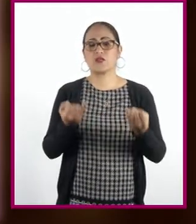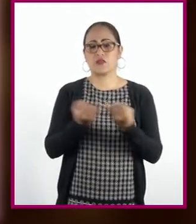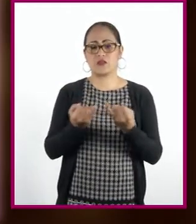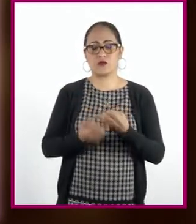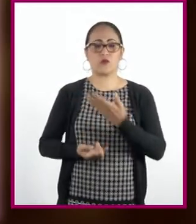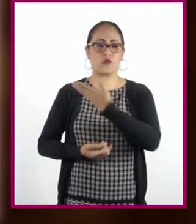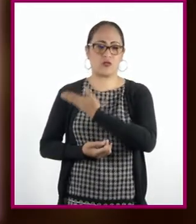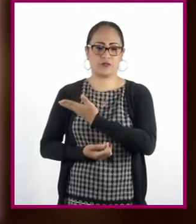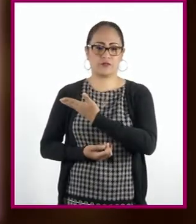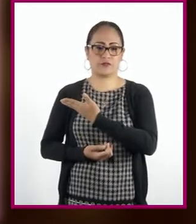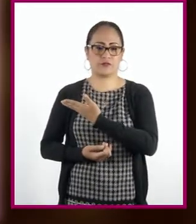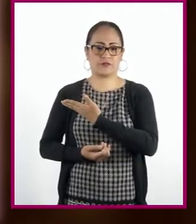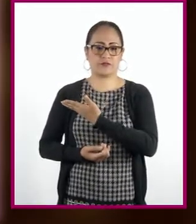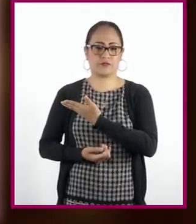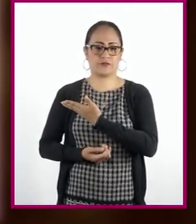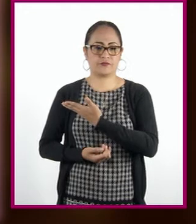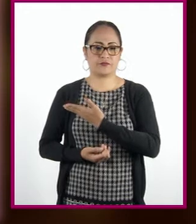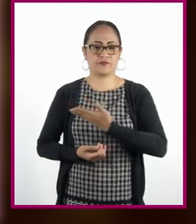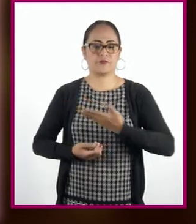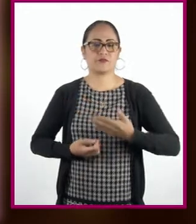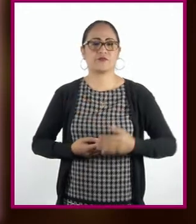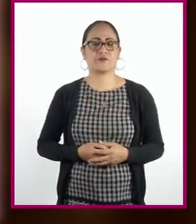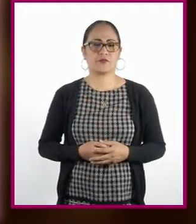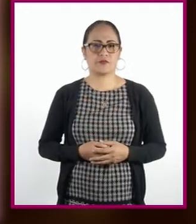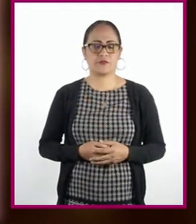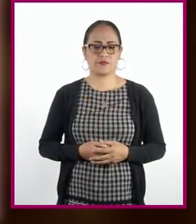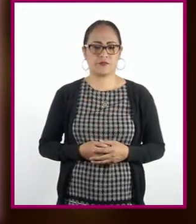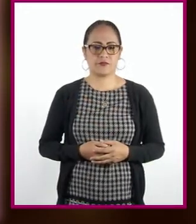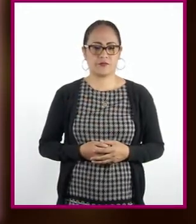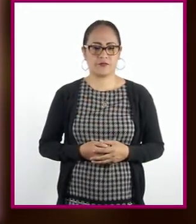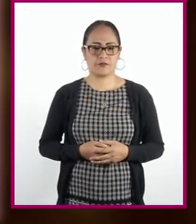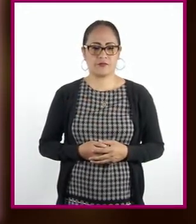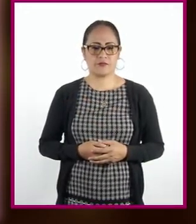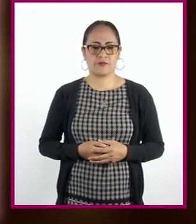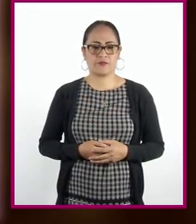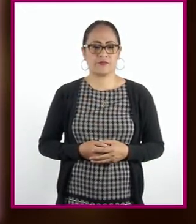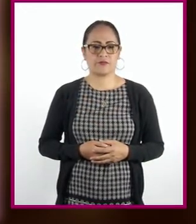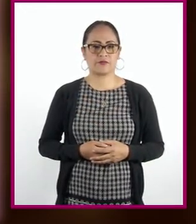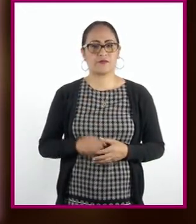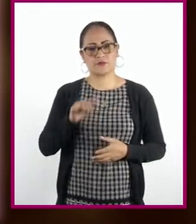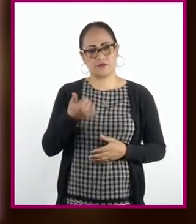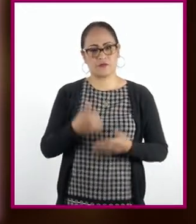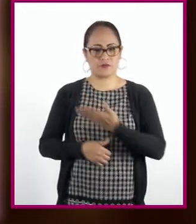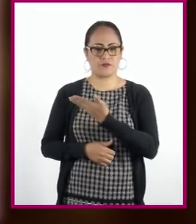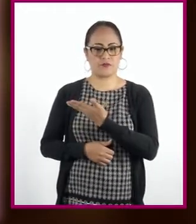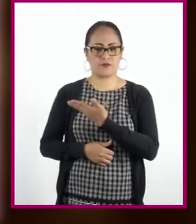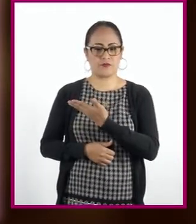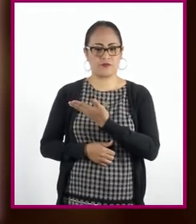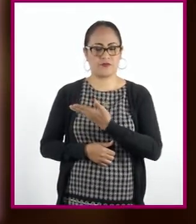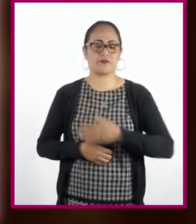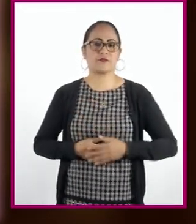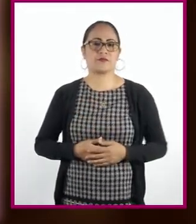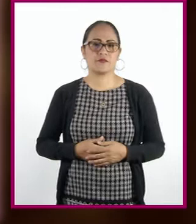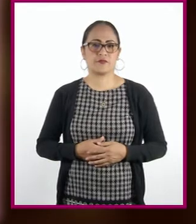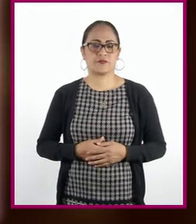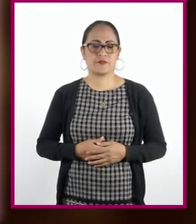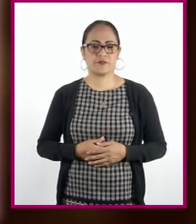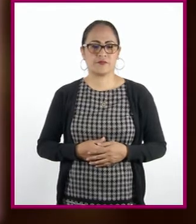Convención contra la Tortura y otros tratos o penas crueles, inhumanos o degradantes, la Convención sobre los Derechos del Niño y la